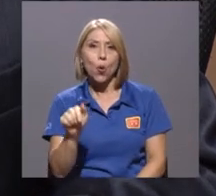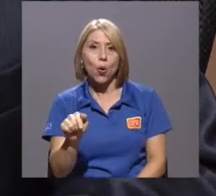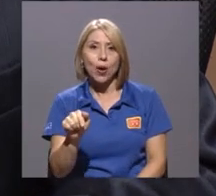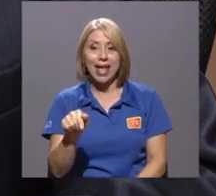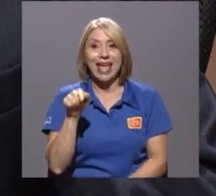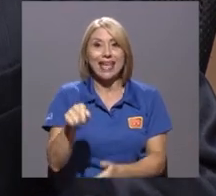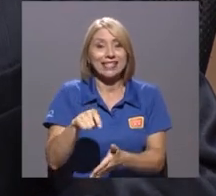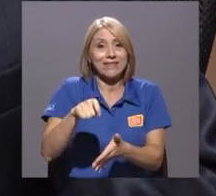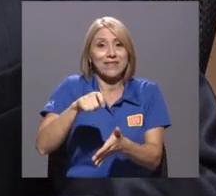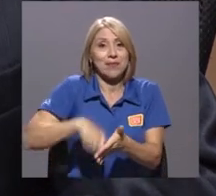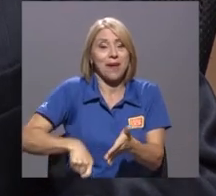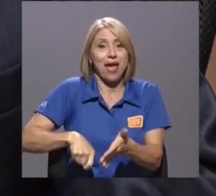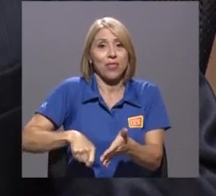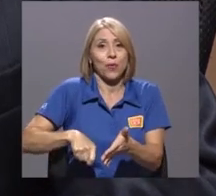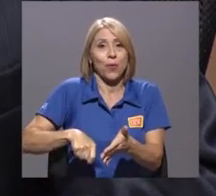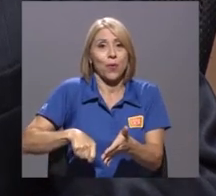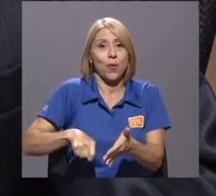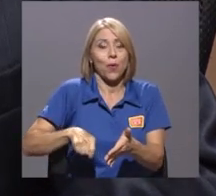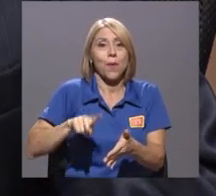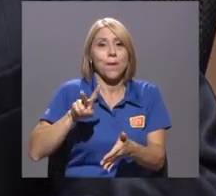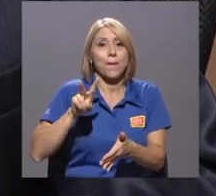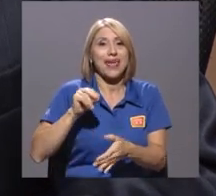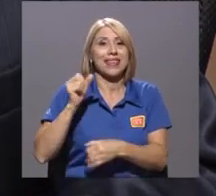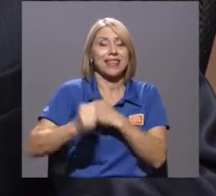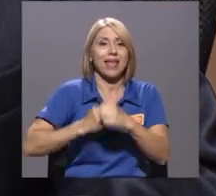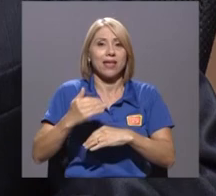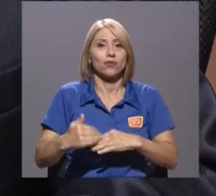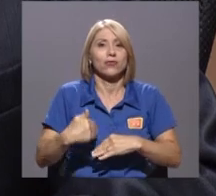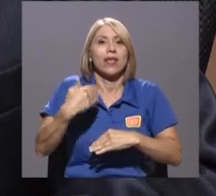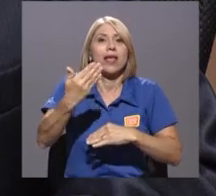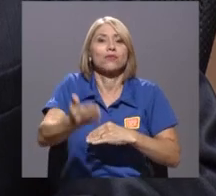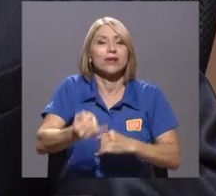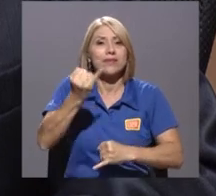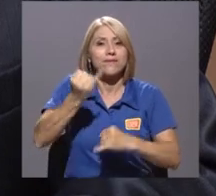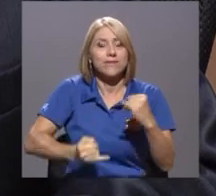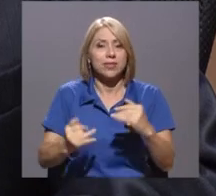20 años después del fin de la vida